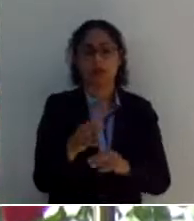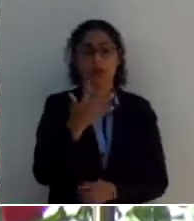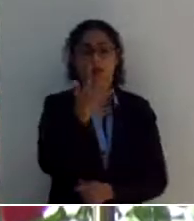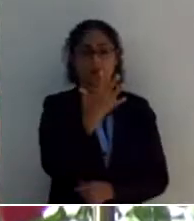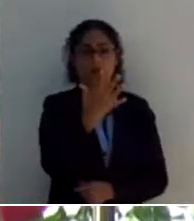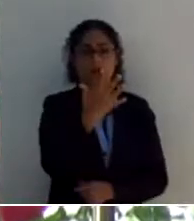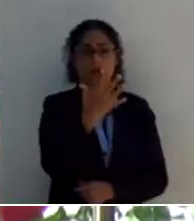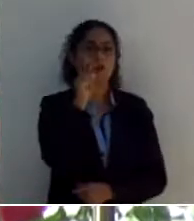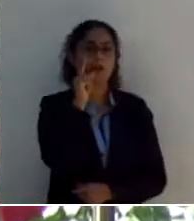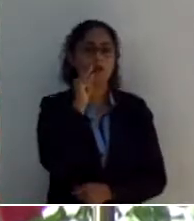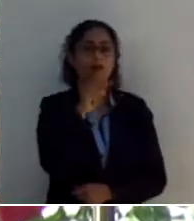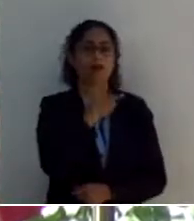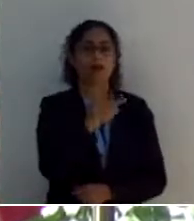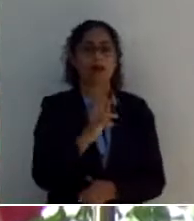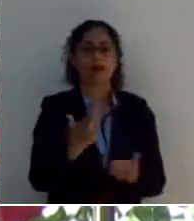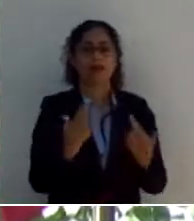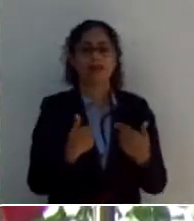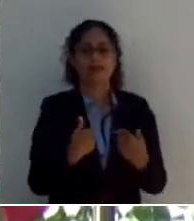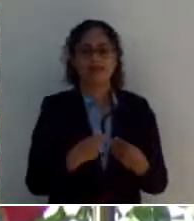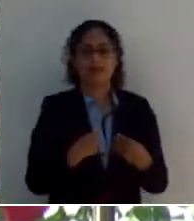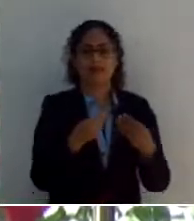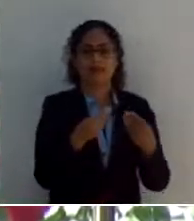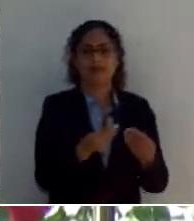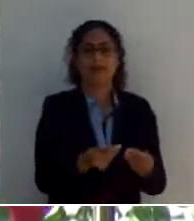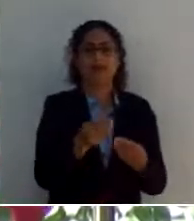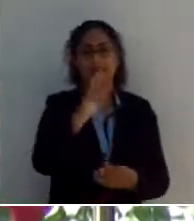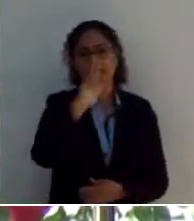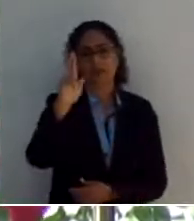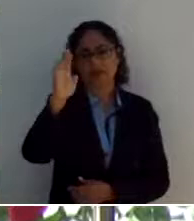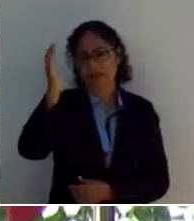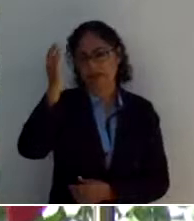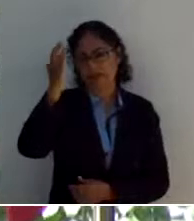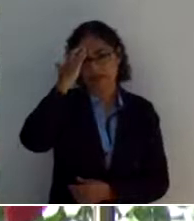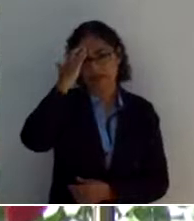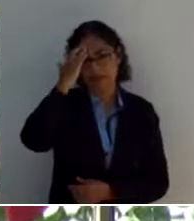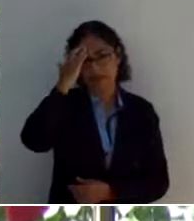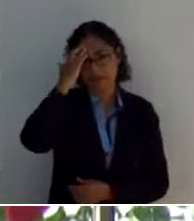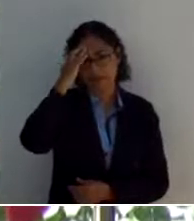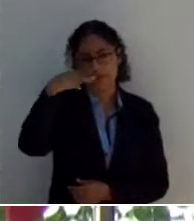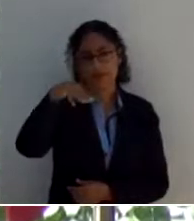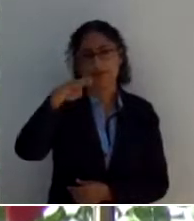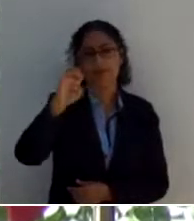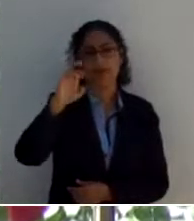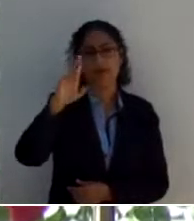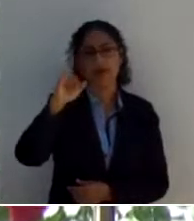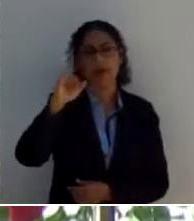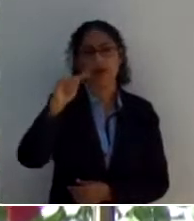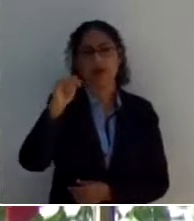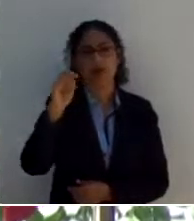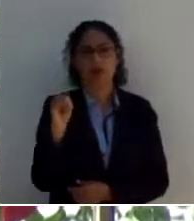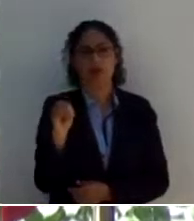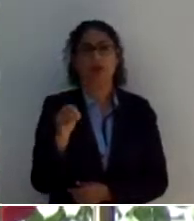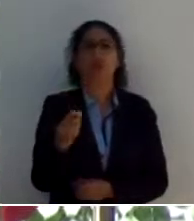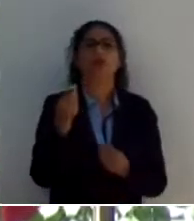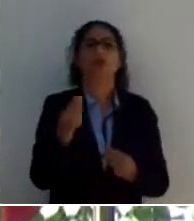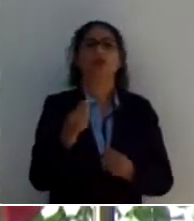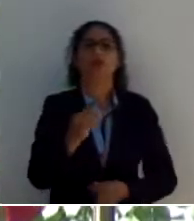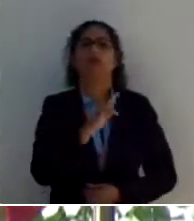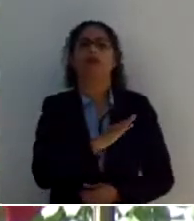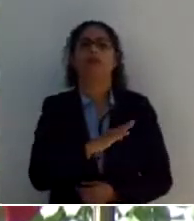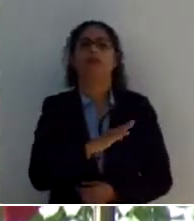5 elementos que reciben el reconocimiento al mérito. Muchas